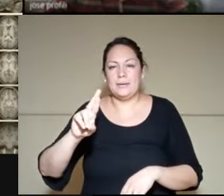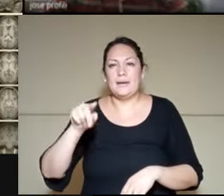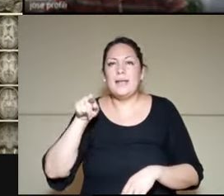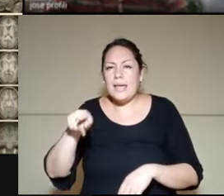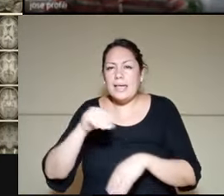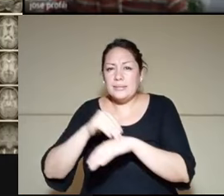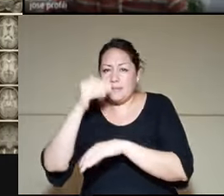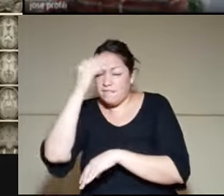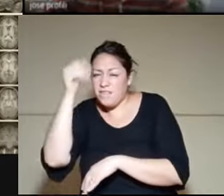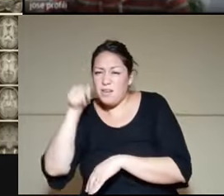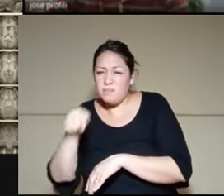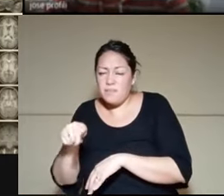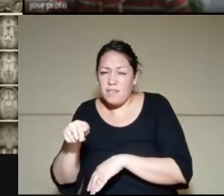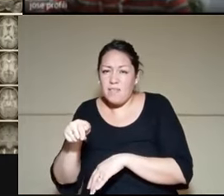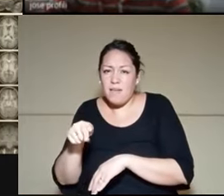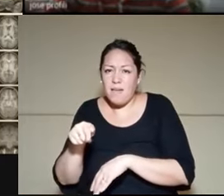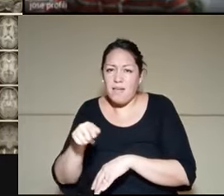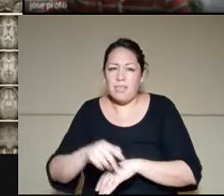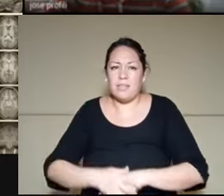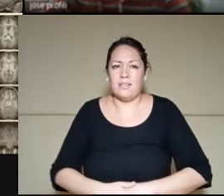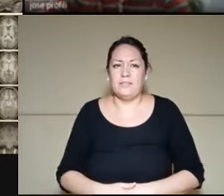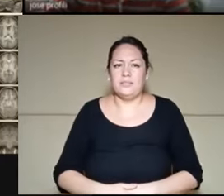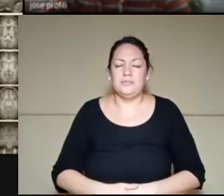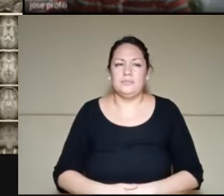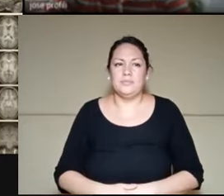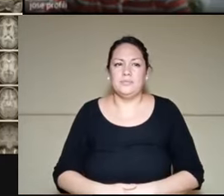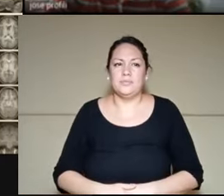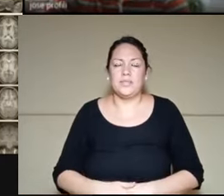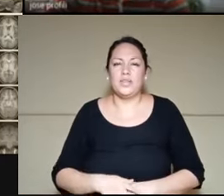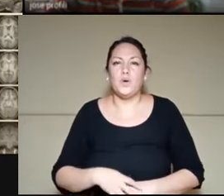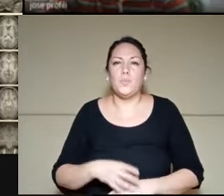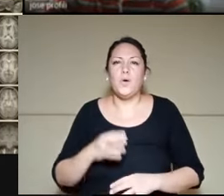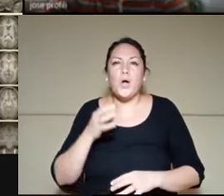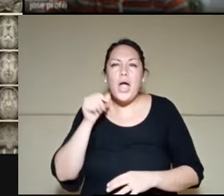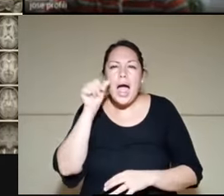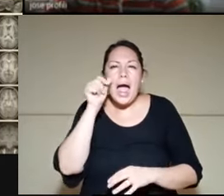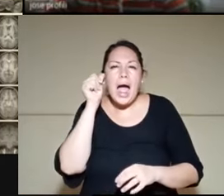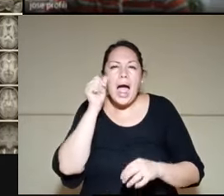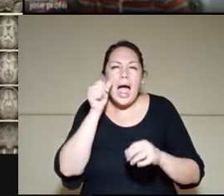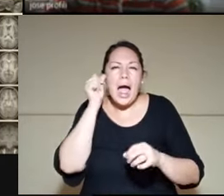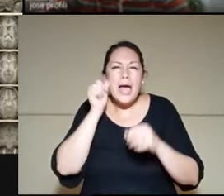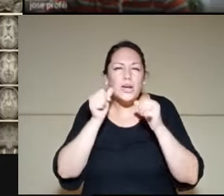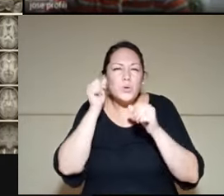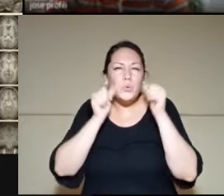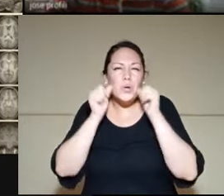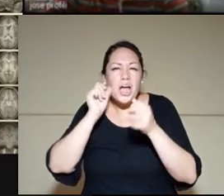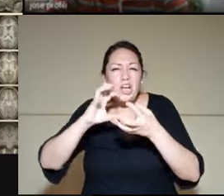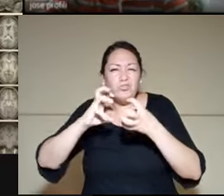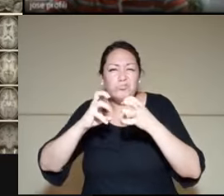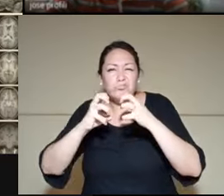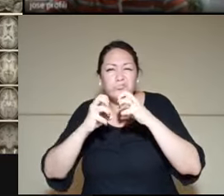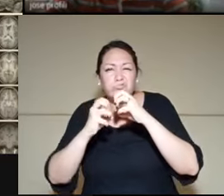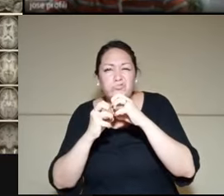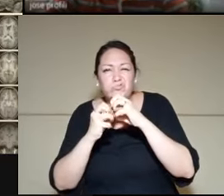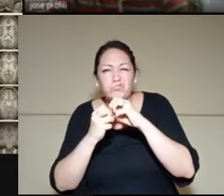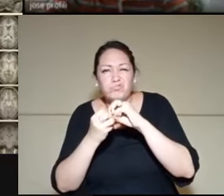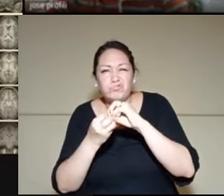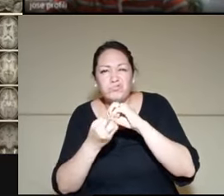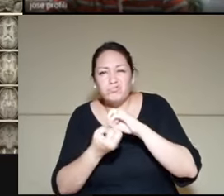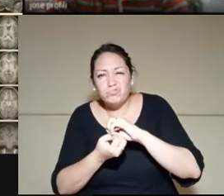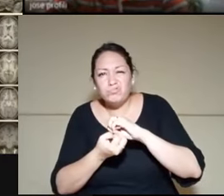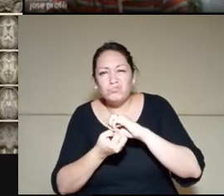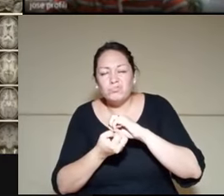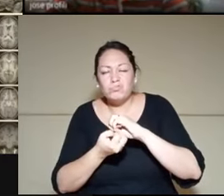En el Alzheimer, las circunvoluciones, que son estas como rugosidades, ¿no es cierto? Todo eso se empieza